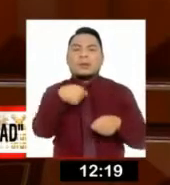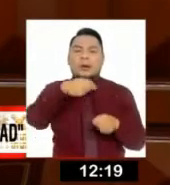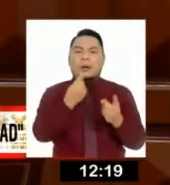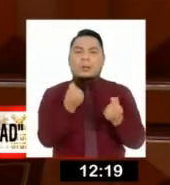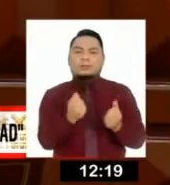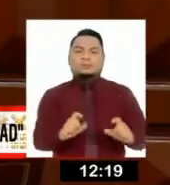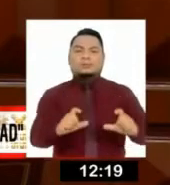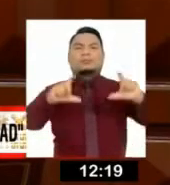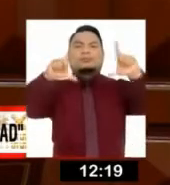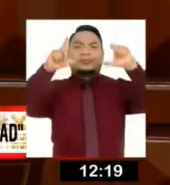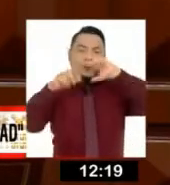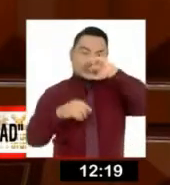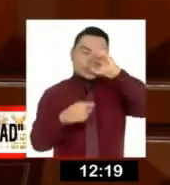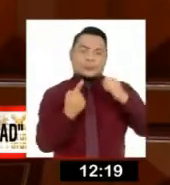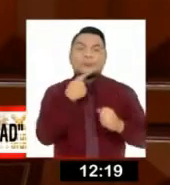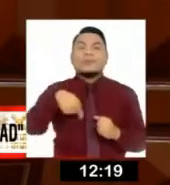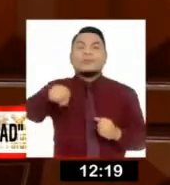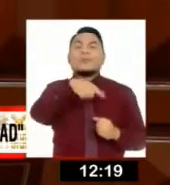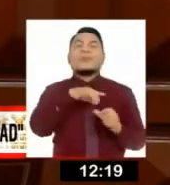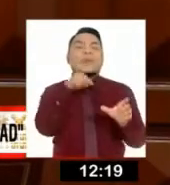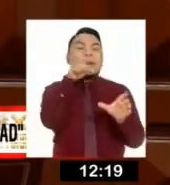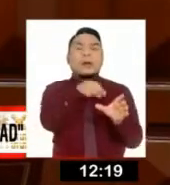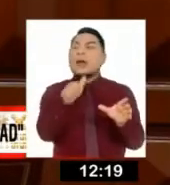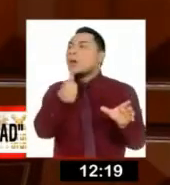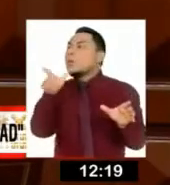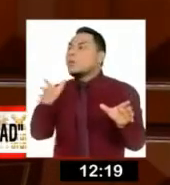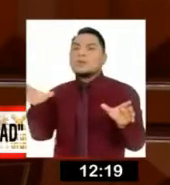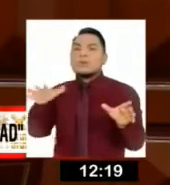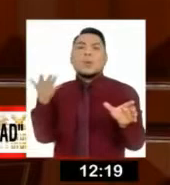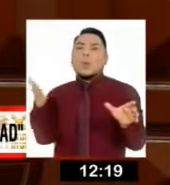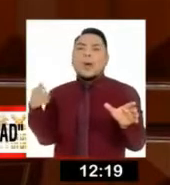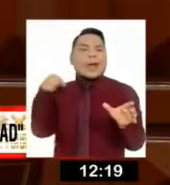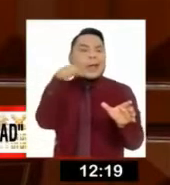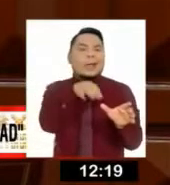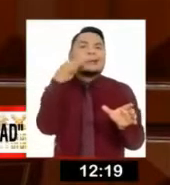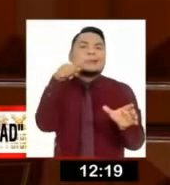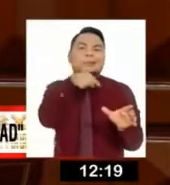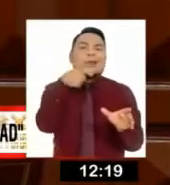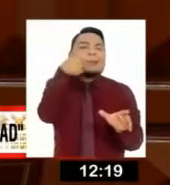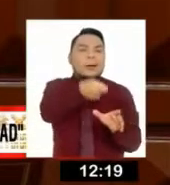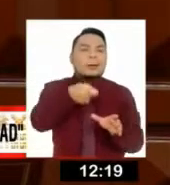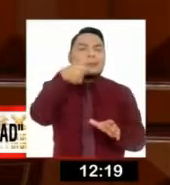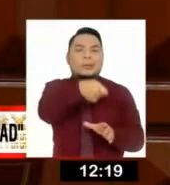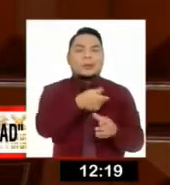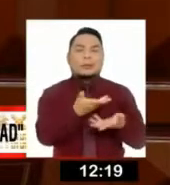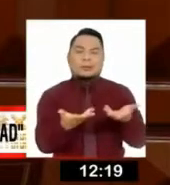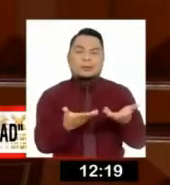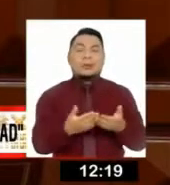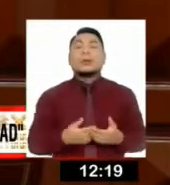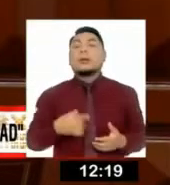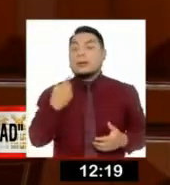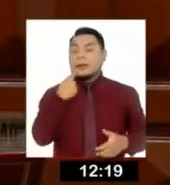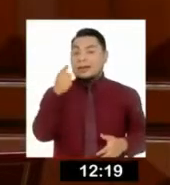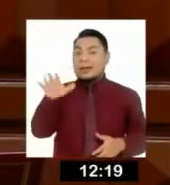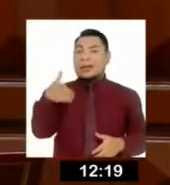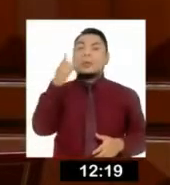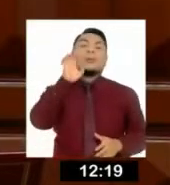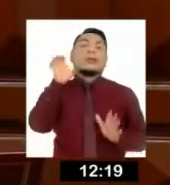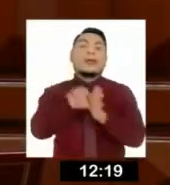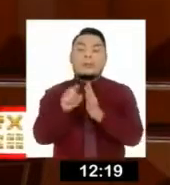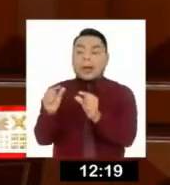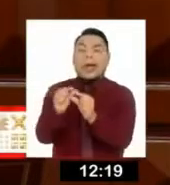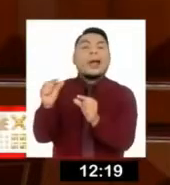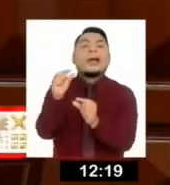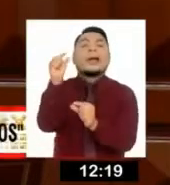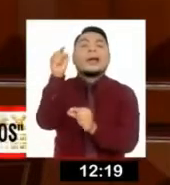sumas artificialmente elevadas por los bienes y servicios básicos, como ha sucedido con el gas